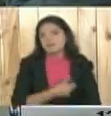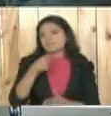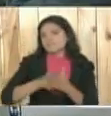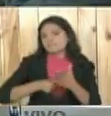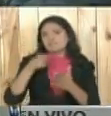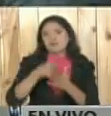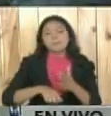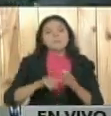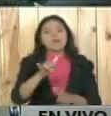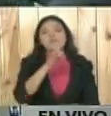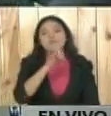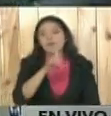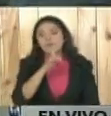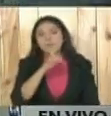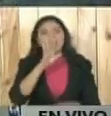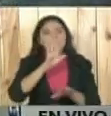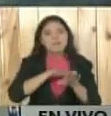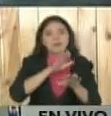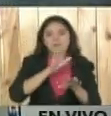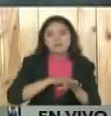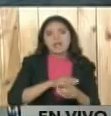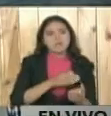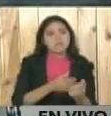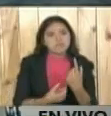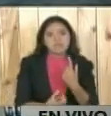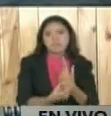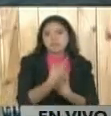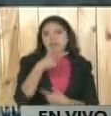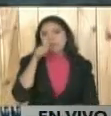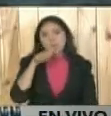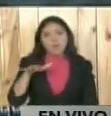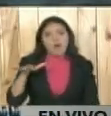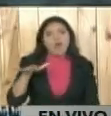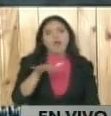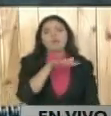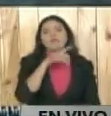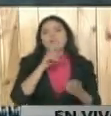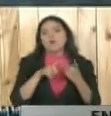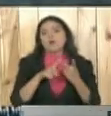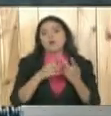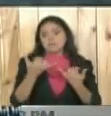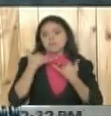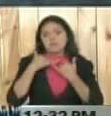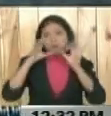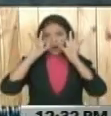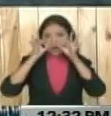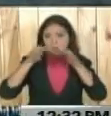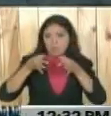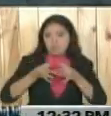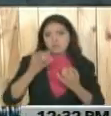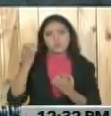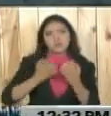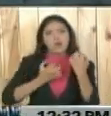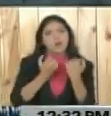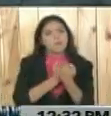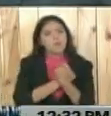para informar, hacer anuncios, recibir las críticas del pueblo, hacer nuestras autocríticas amorosas,